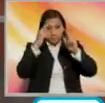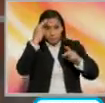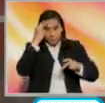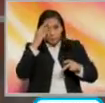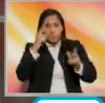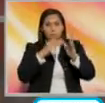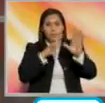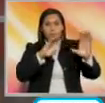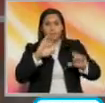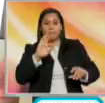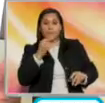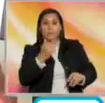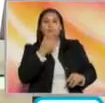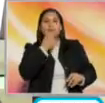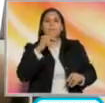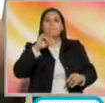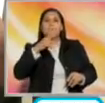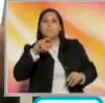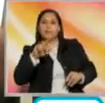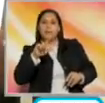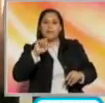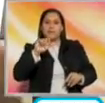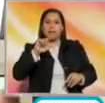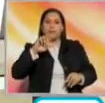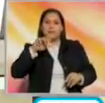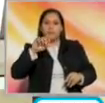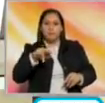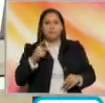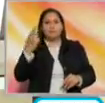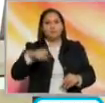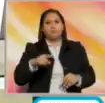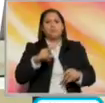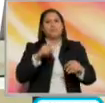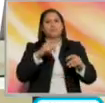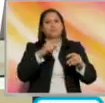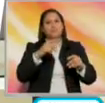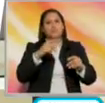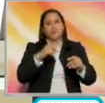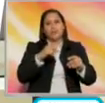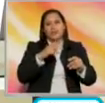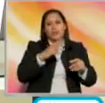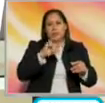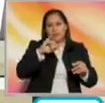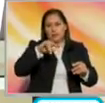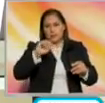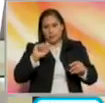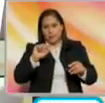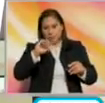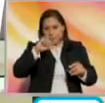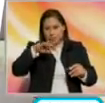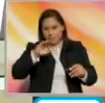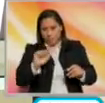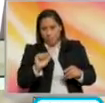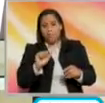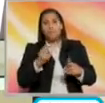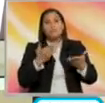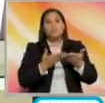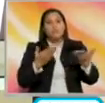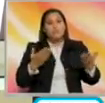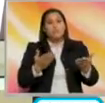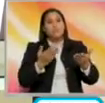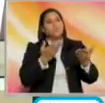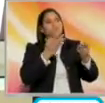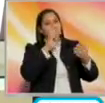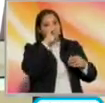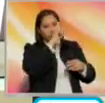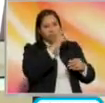cuando en 1947 Miguel Alemán, por decreto, crea el Instituto Nacional de Bellas Artes, y es cuando hacemos toda una institución de este